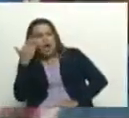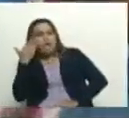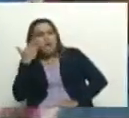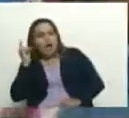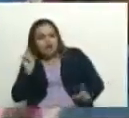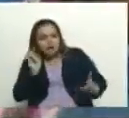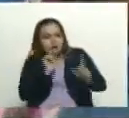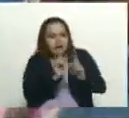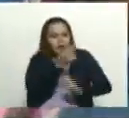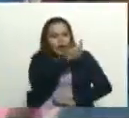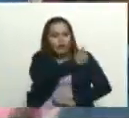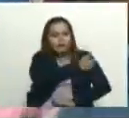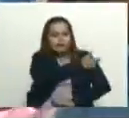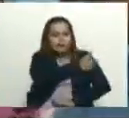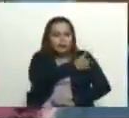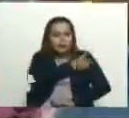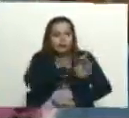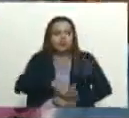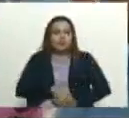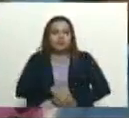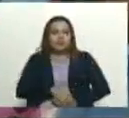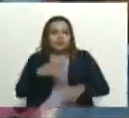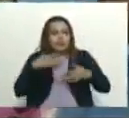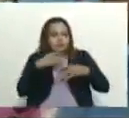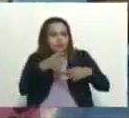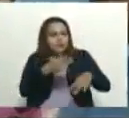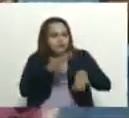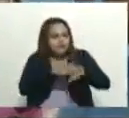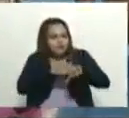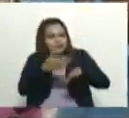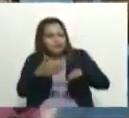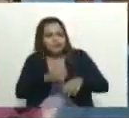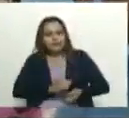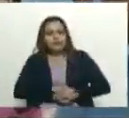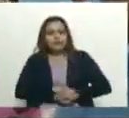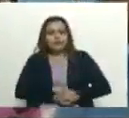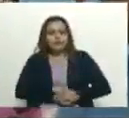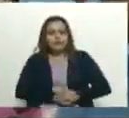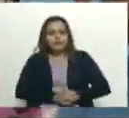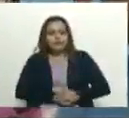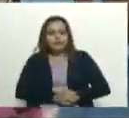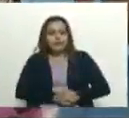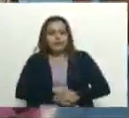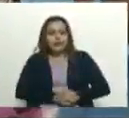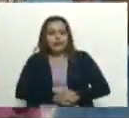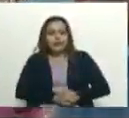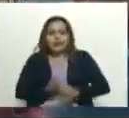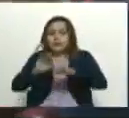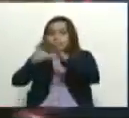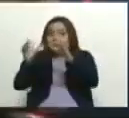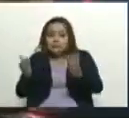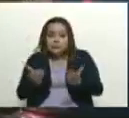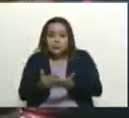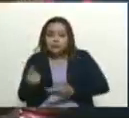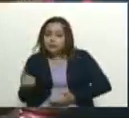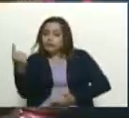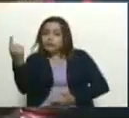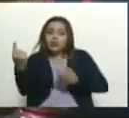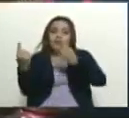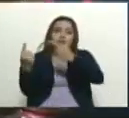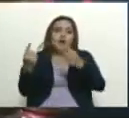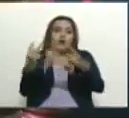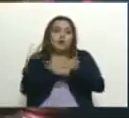al hospital. Y es interesante porque es uno de los pocos casos del mundo en el cual el